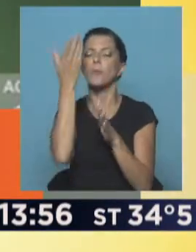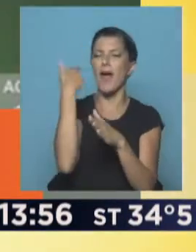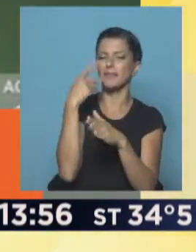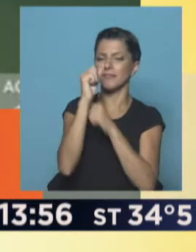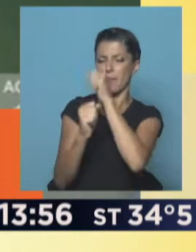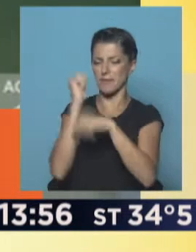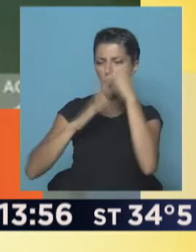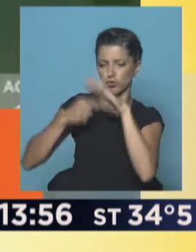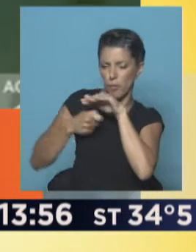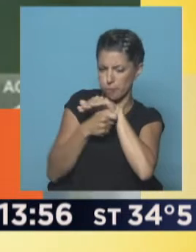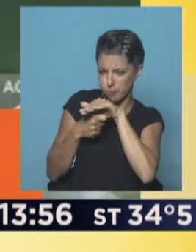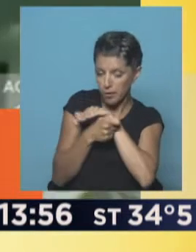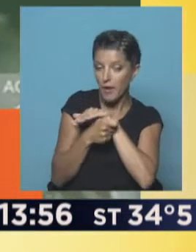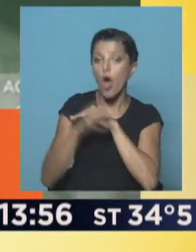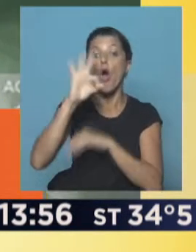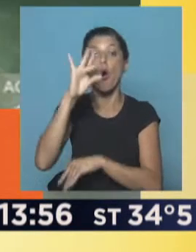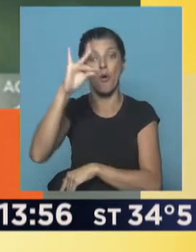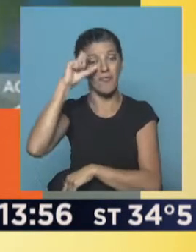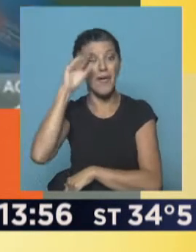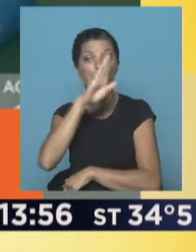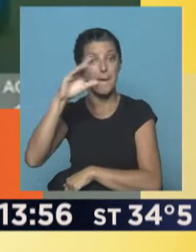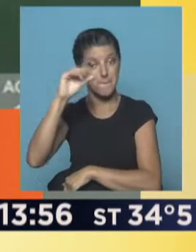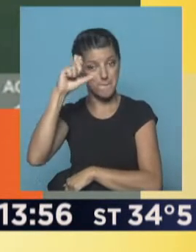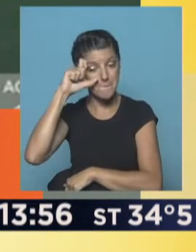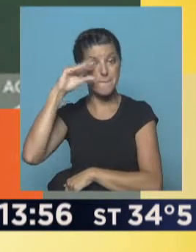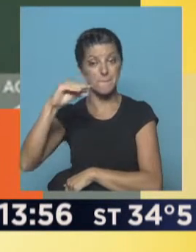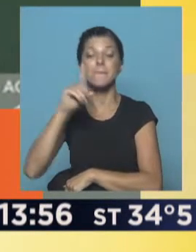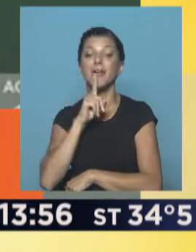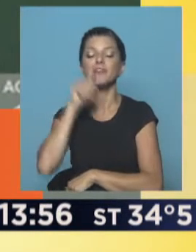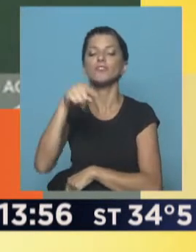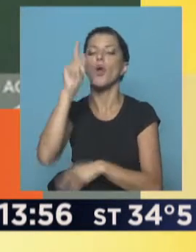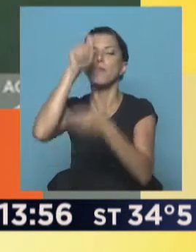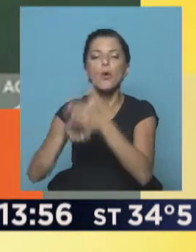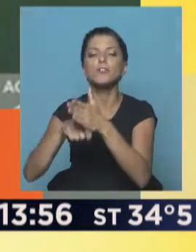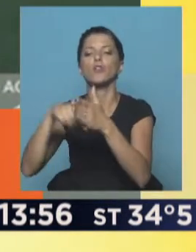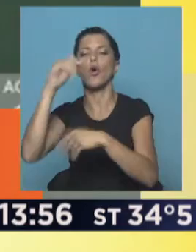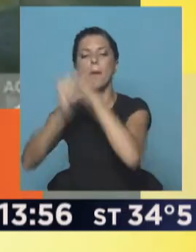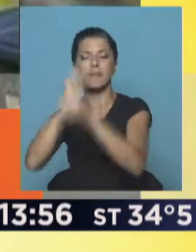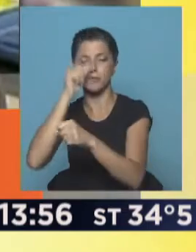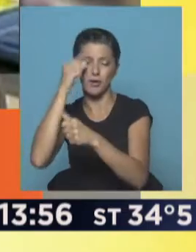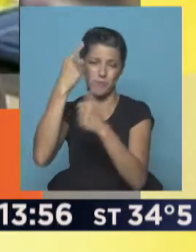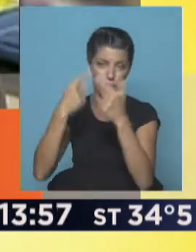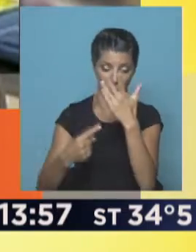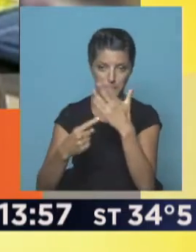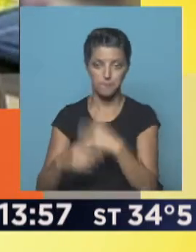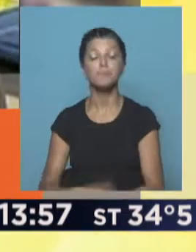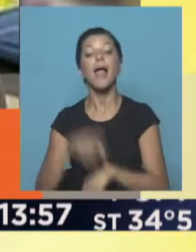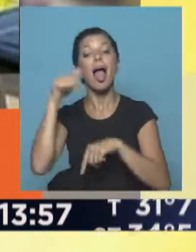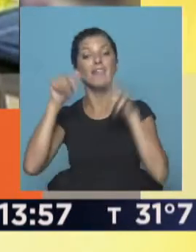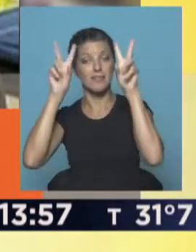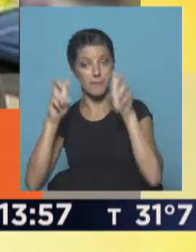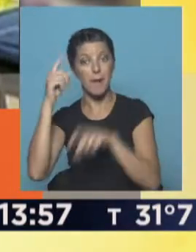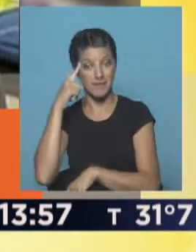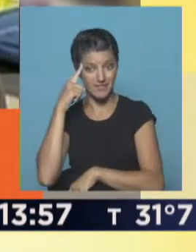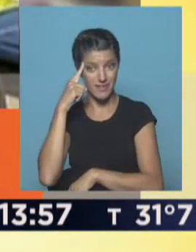empresas constructoras, la principal Odebrecht, a cambio de contratos con Petrobras y otras empresas del Estado. La causa es considerada como